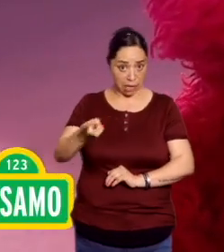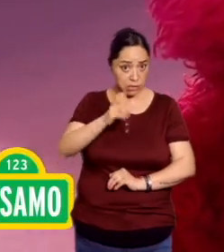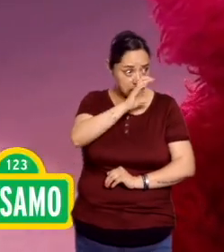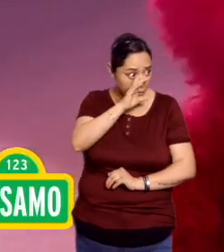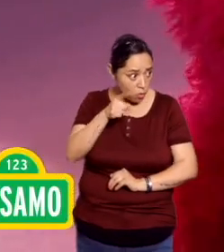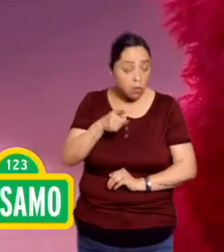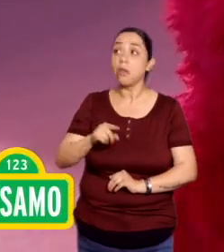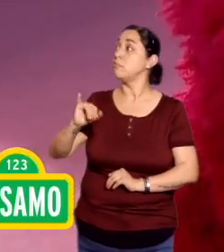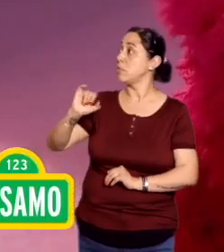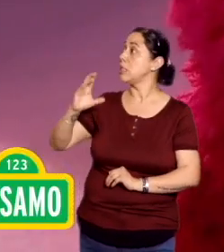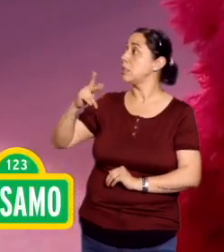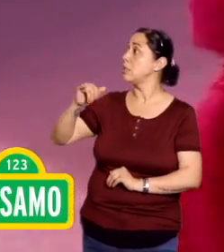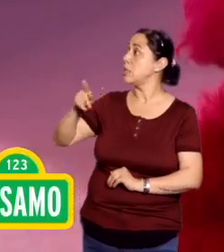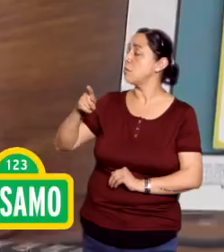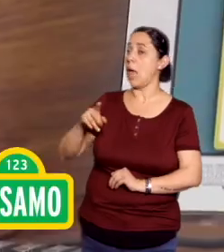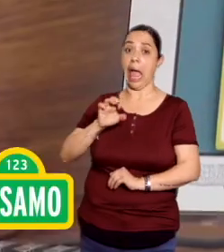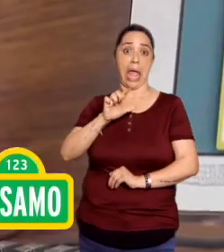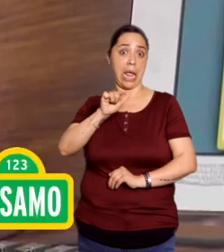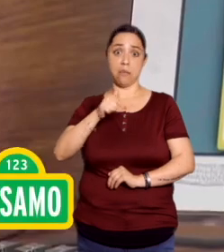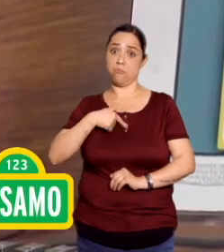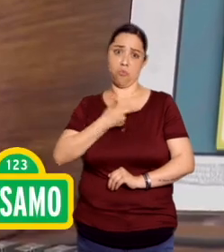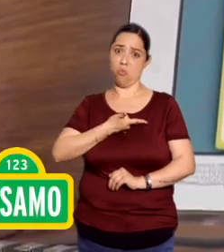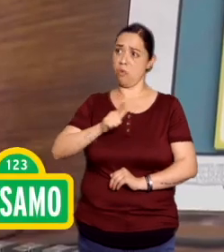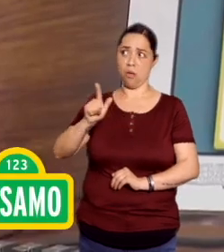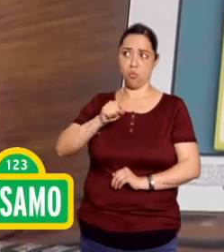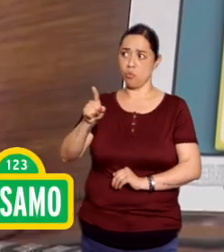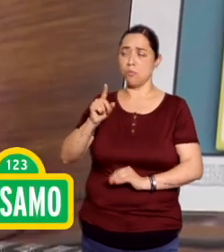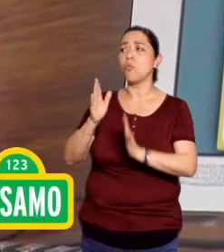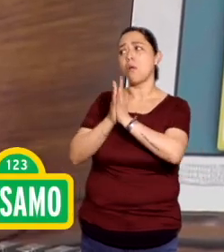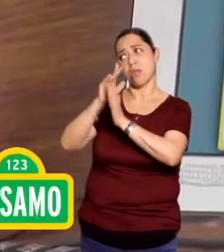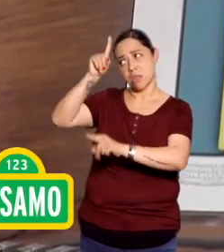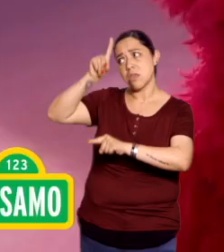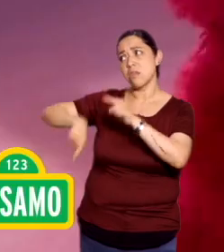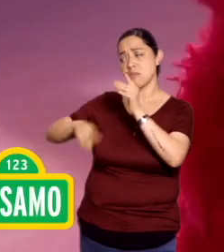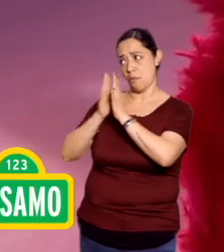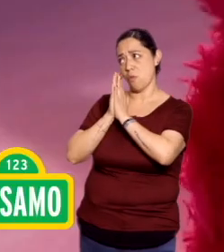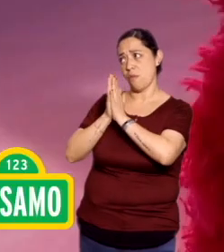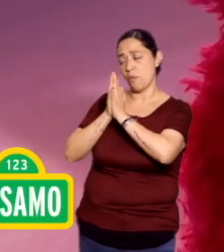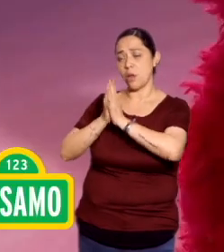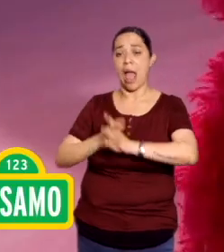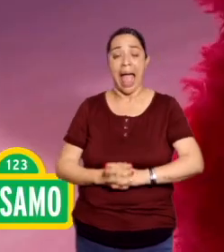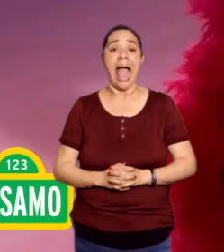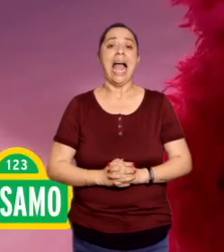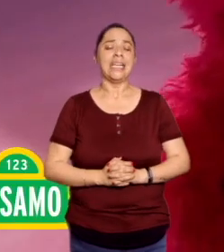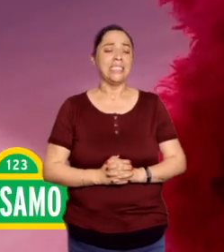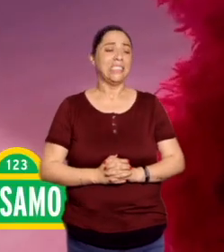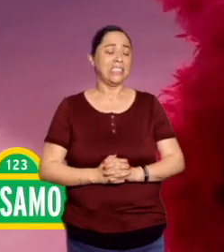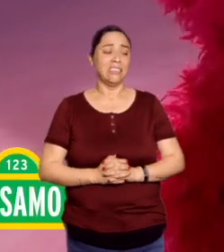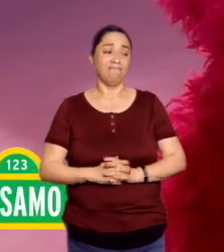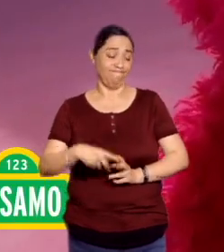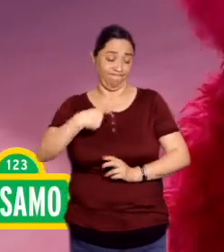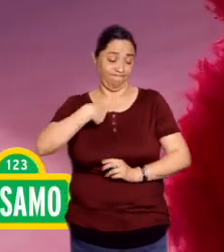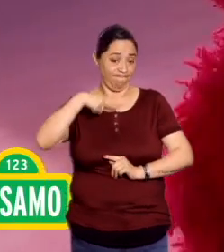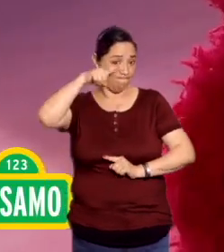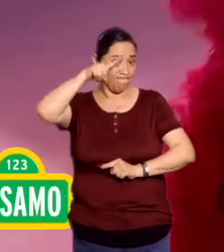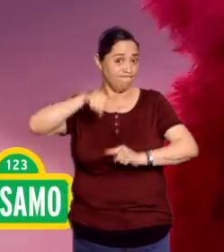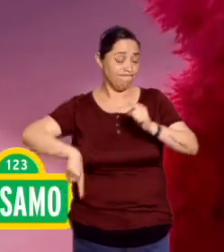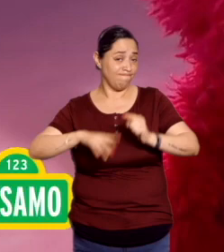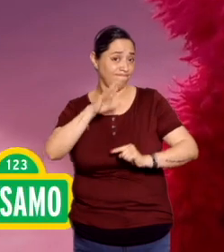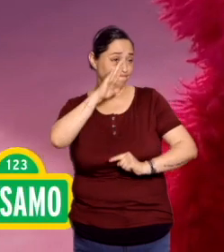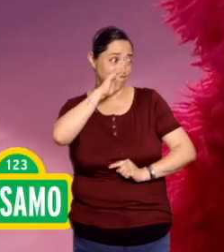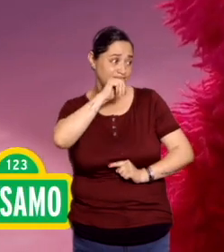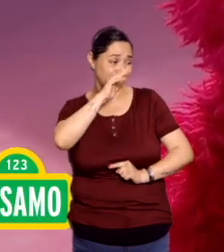¿Es esta foto, Elmo? Es esa, Chip. A Elmo no le gusta esa foto. Quítala de internet, por favor, Chip. Ah, pero yo no la